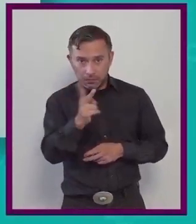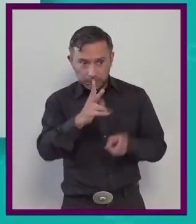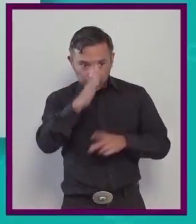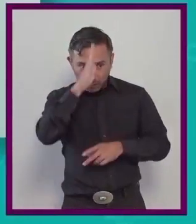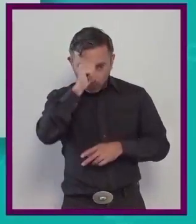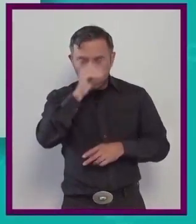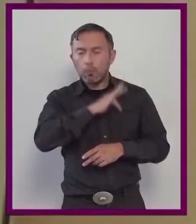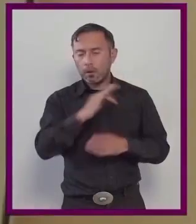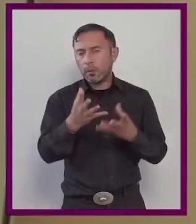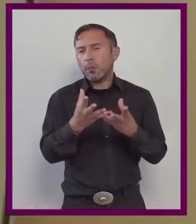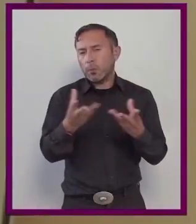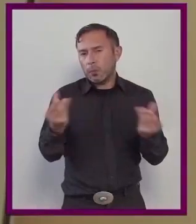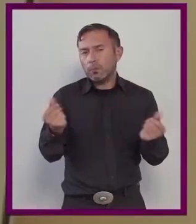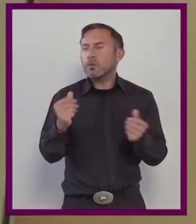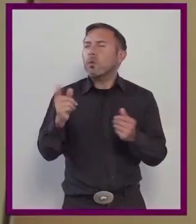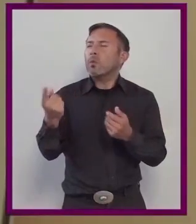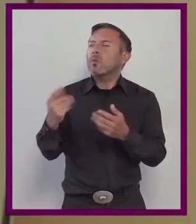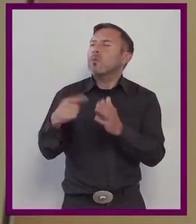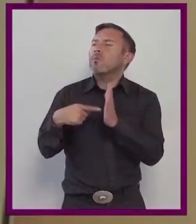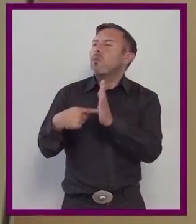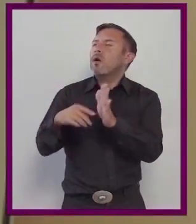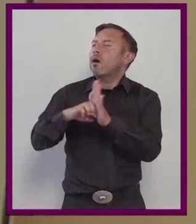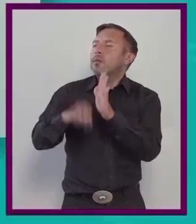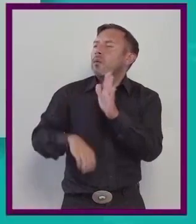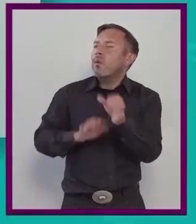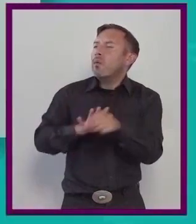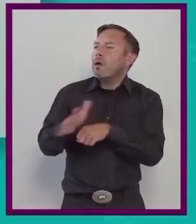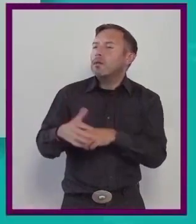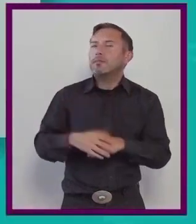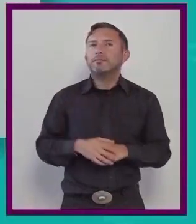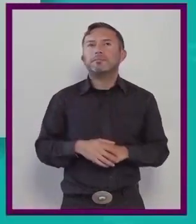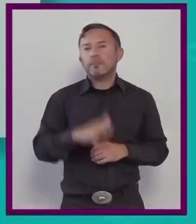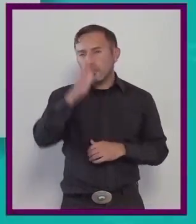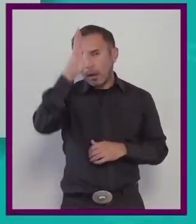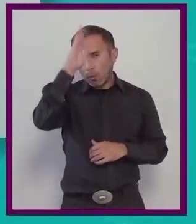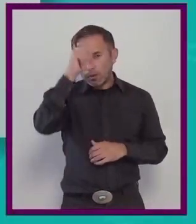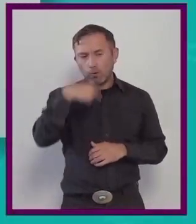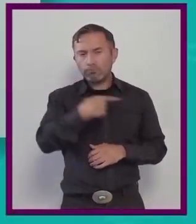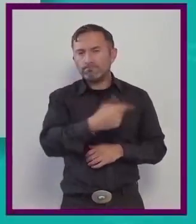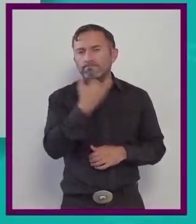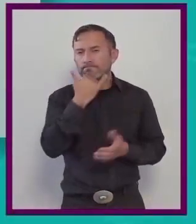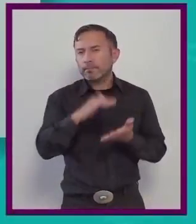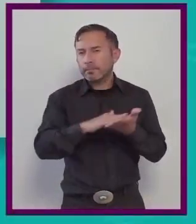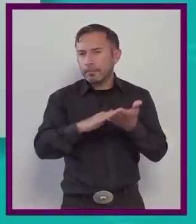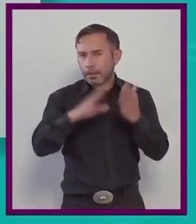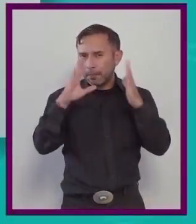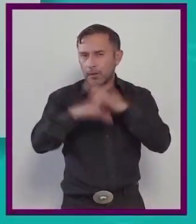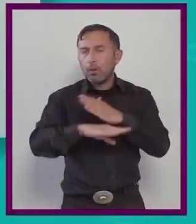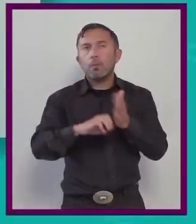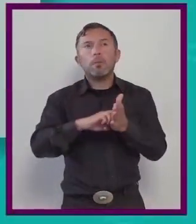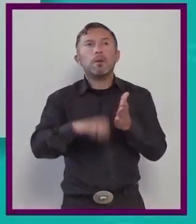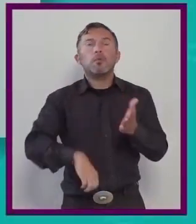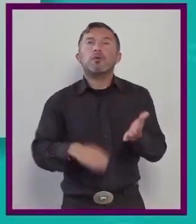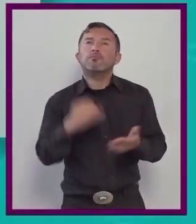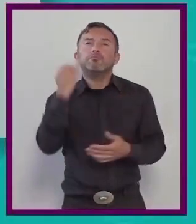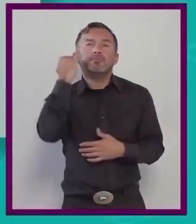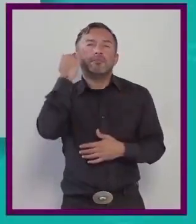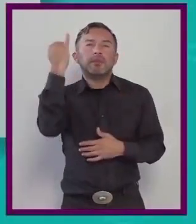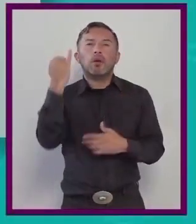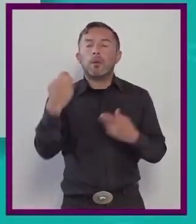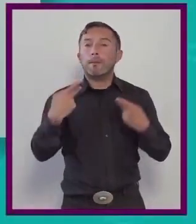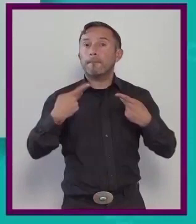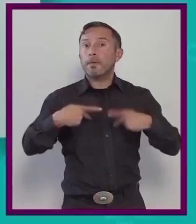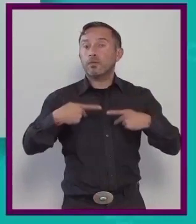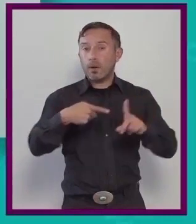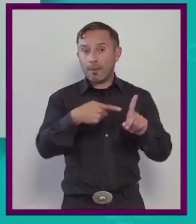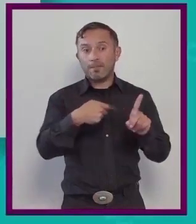llegar a un arreglo. ¿Podría darnos algún ejemplo? Un acuerdo reparatorio es, supongamos que